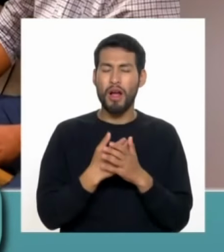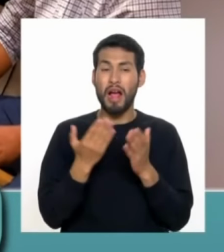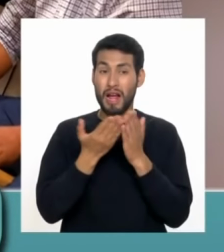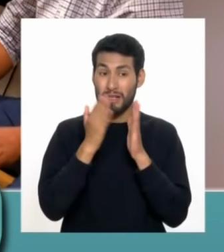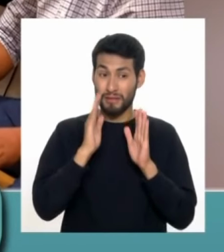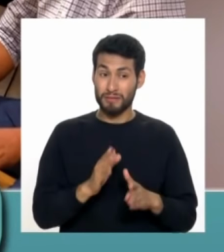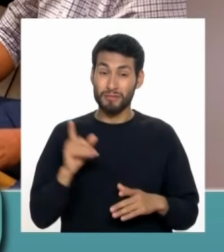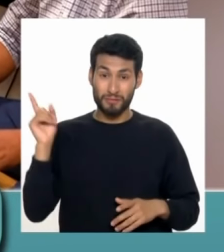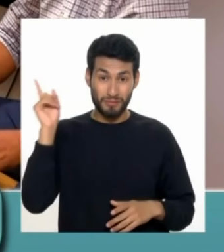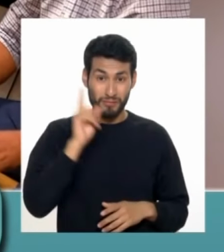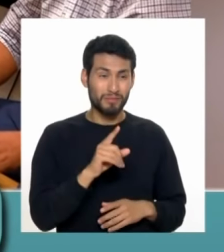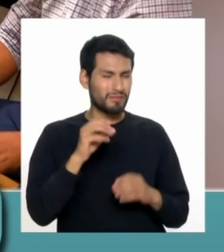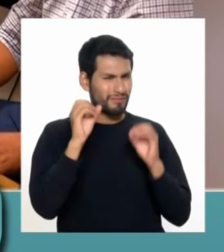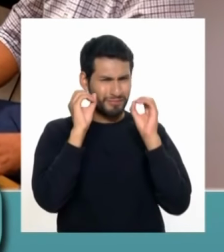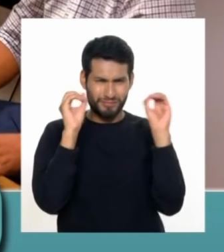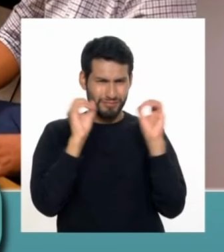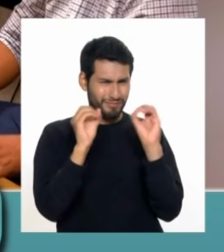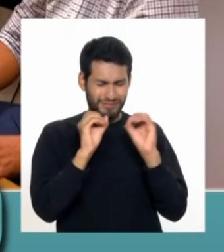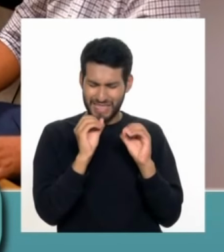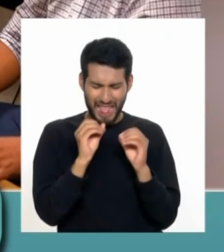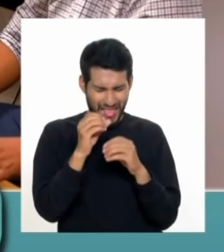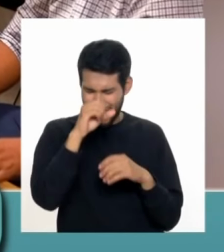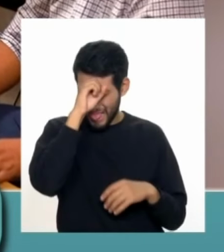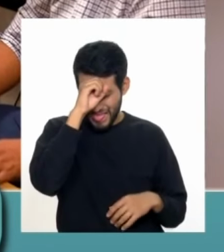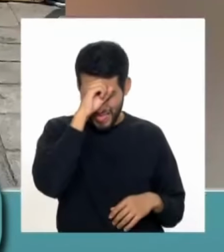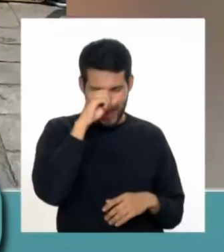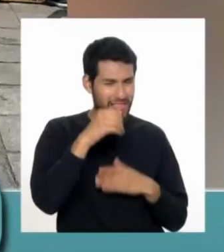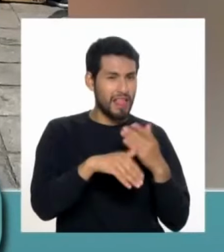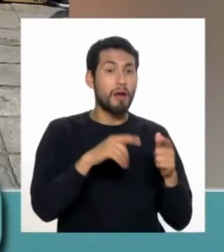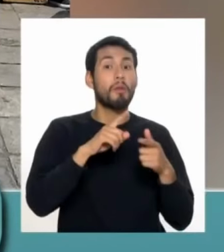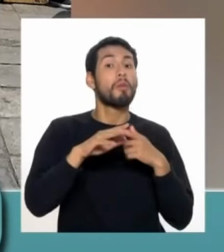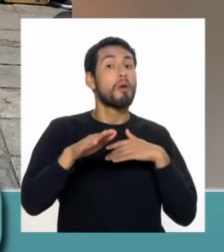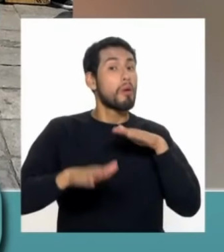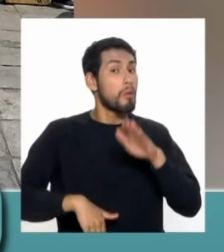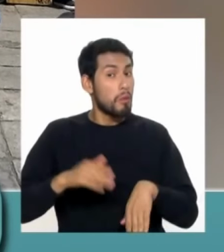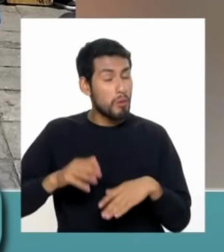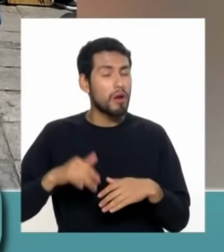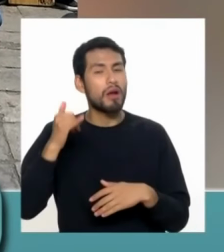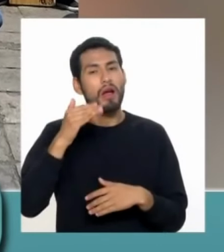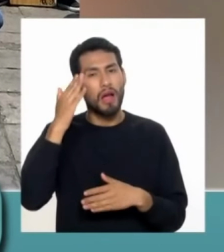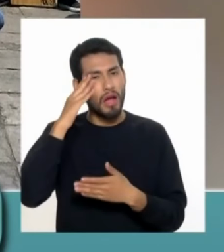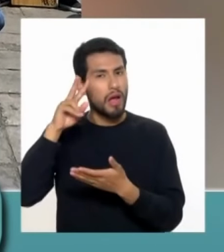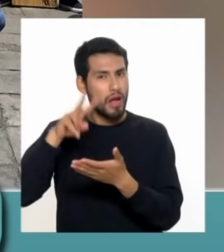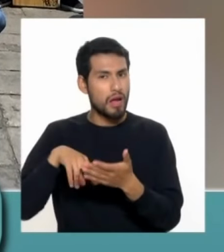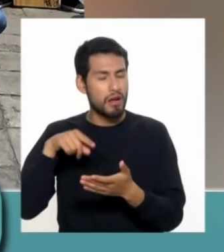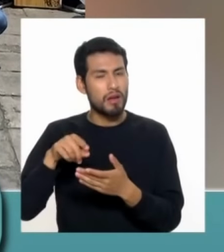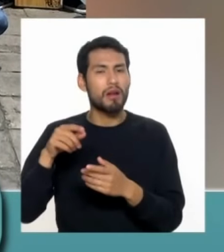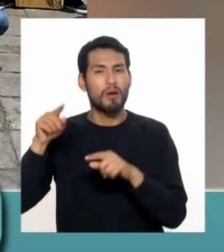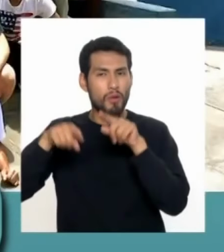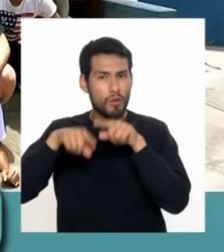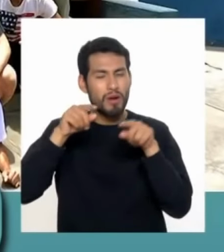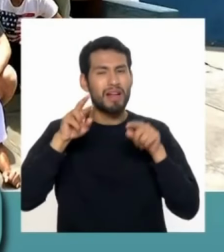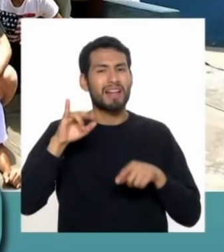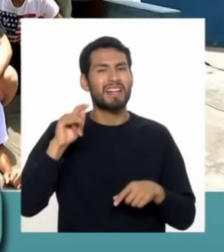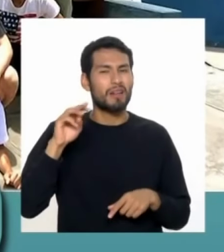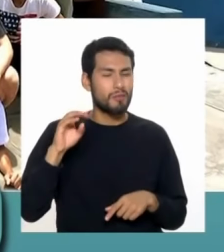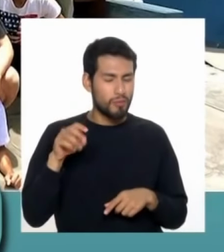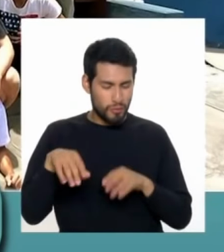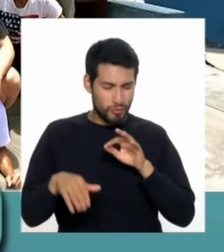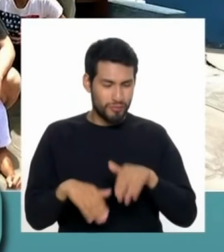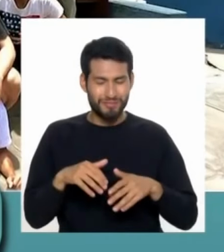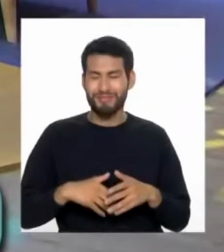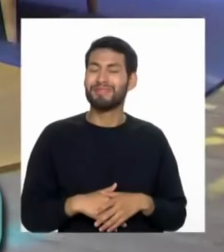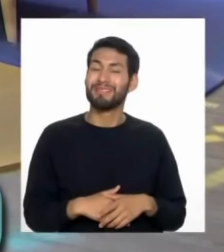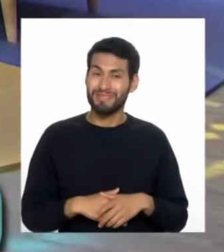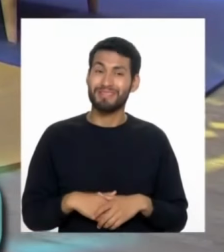que entran empiezan desde cero prácticamente y terminan tocando cajón y leyendo música rítmicamente. He tenido la